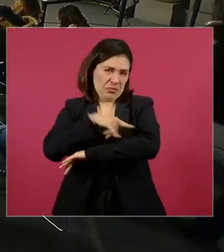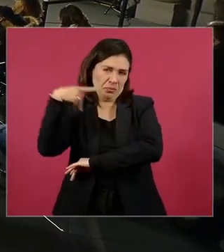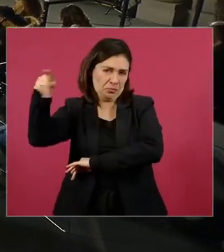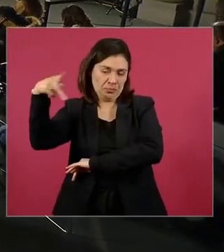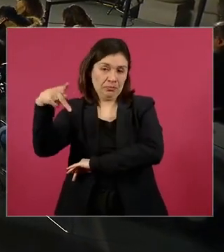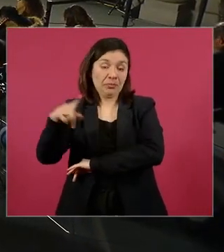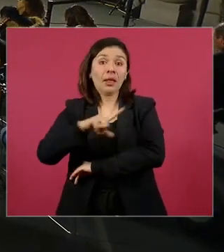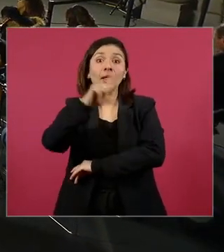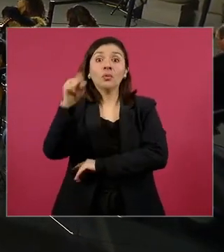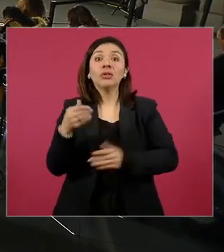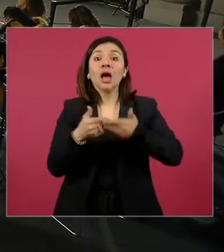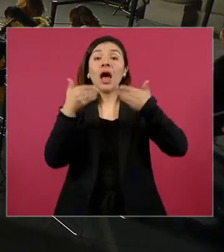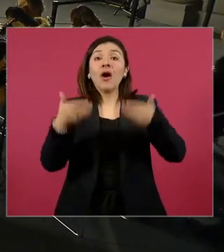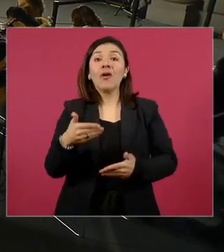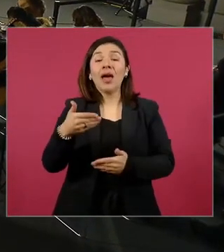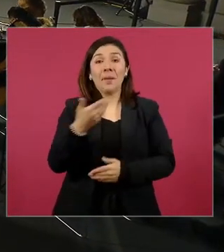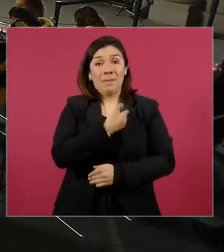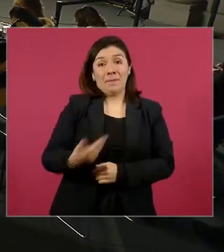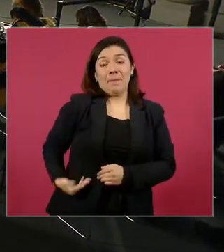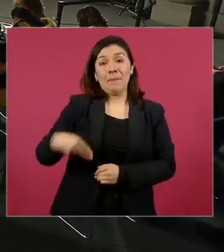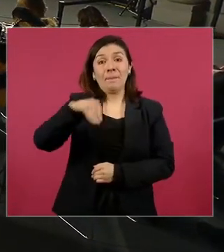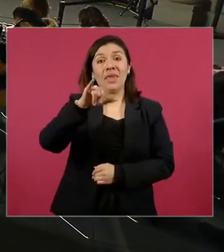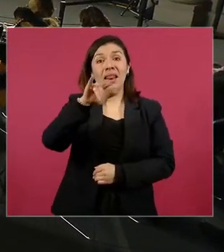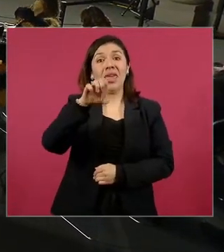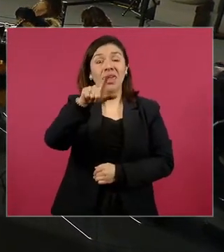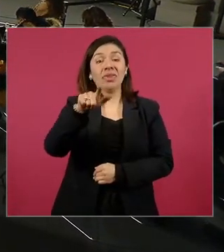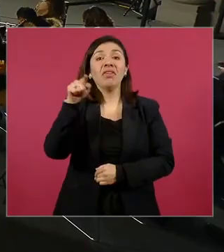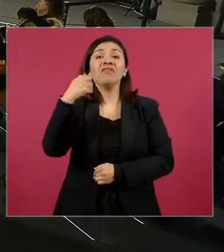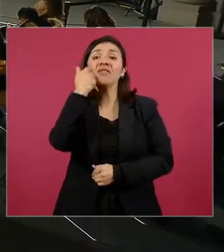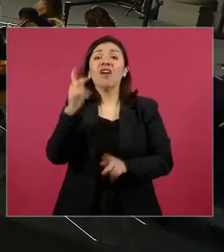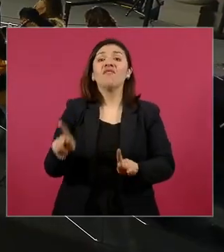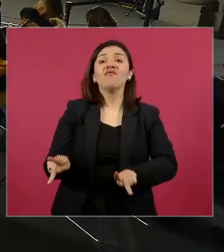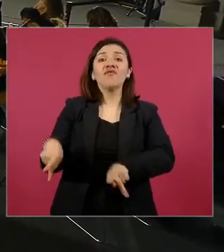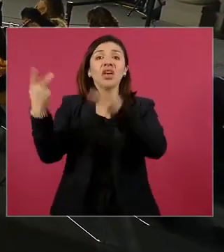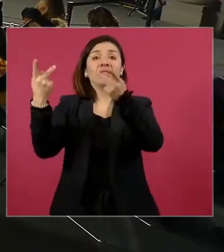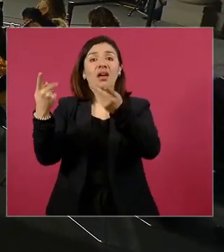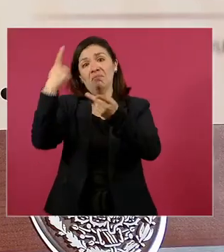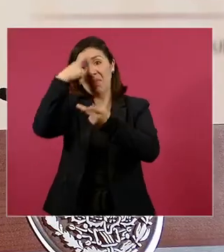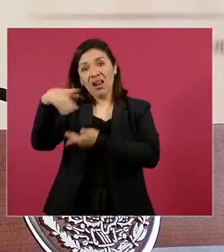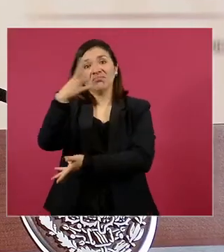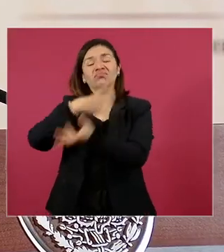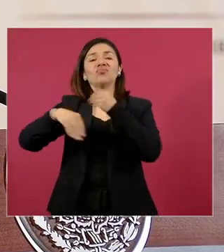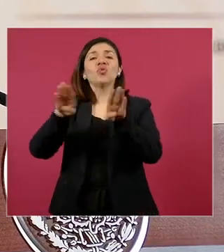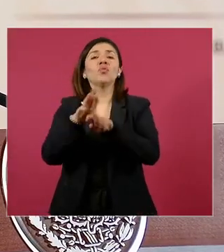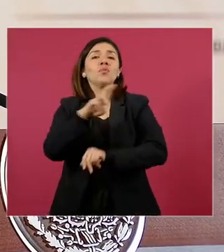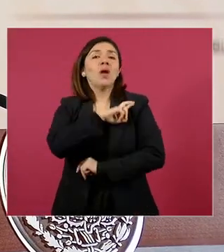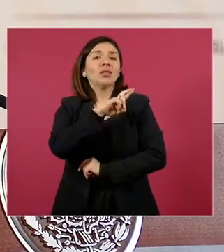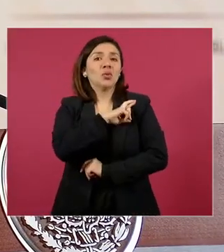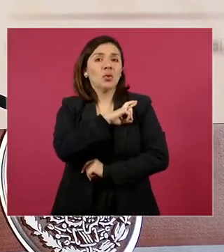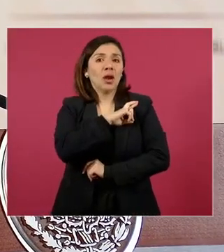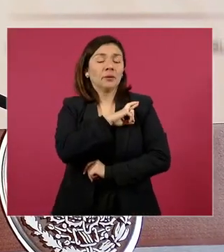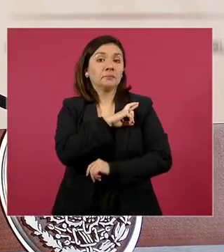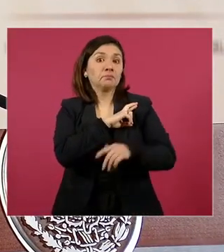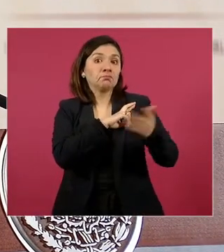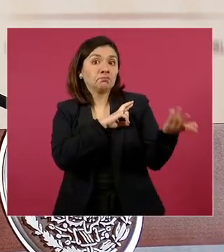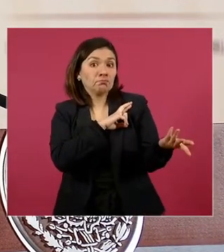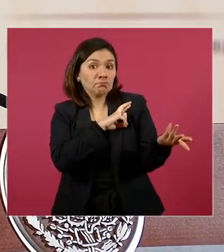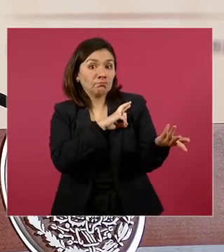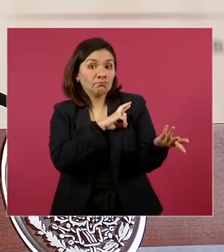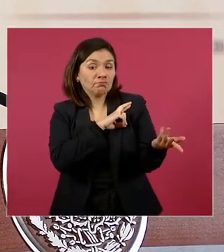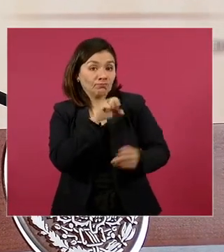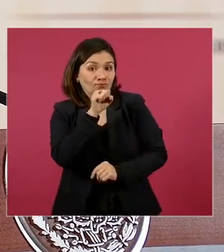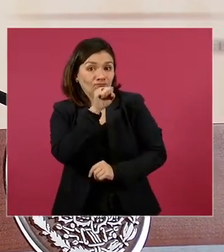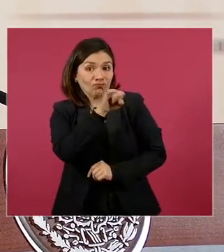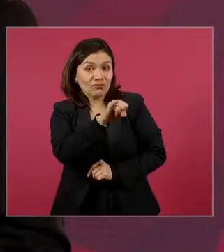ya la está vendiendo, la está privatizando. Pues sí,